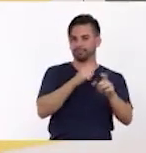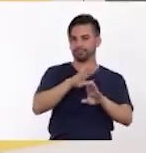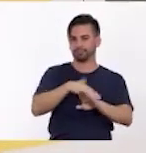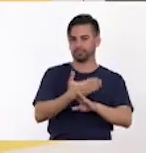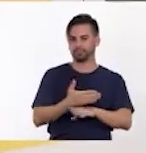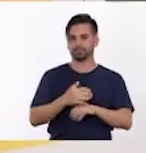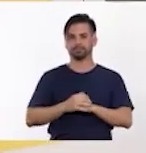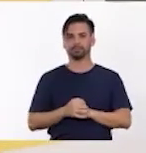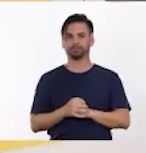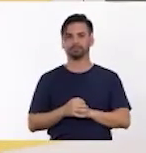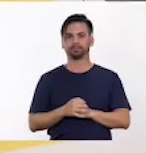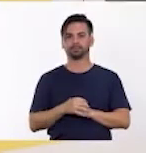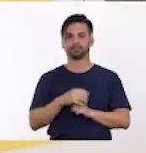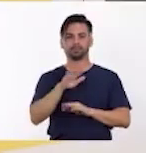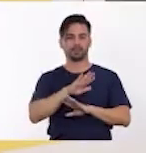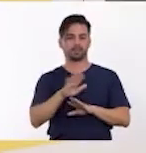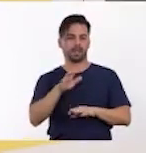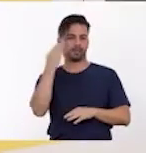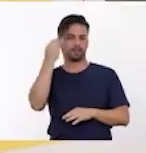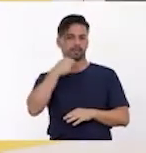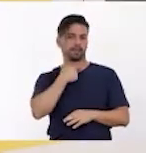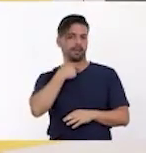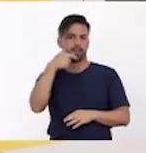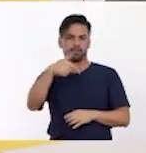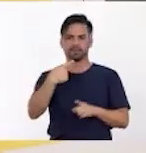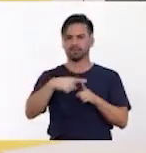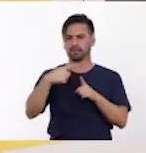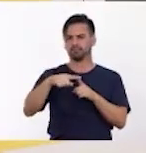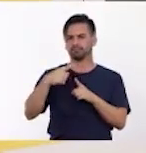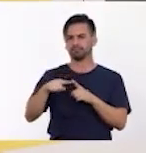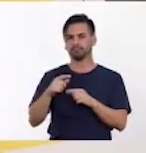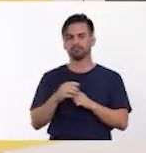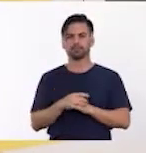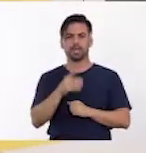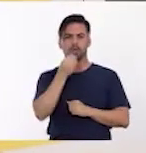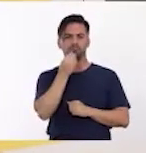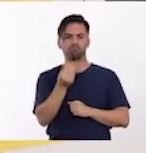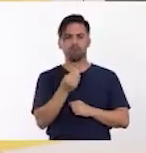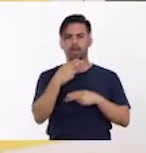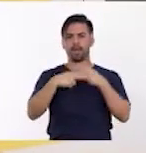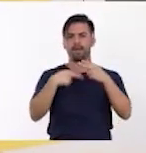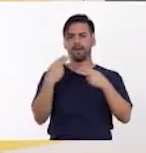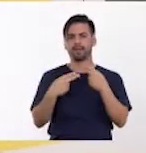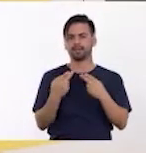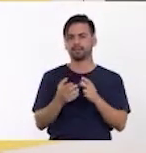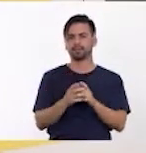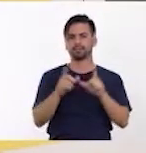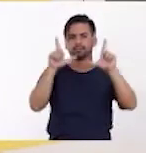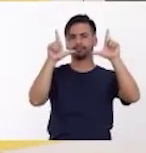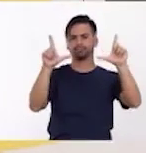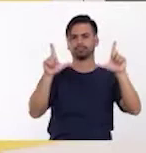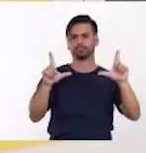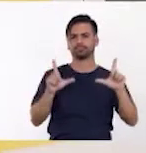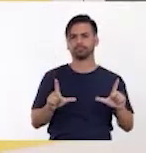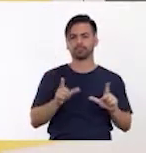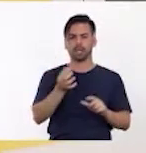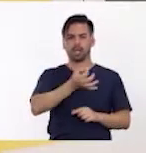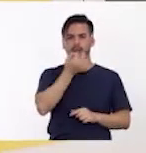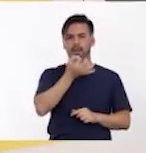van a ejemplificar, ya les decía. Van además a realizar esquemas, un esquema que demuestre lo que ustedes están planteando.